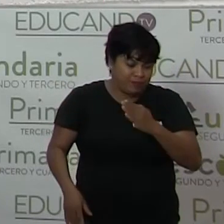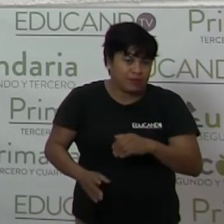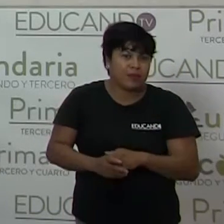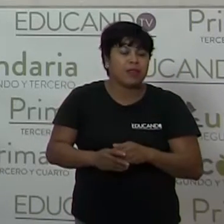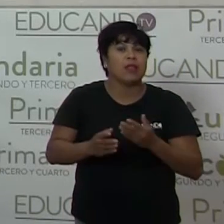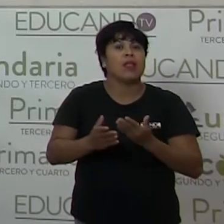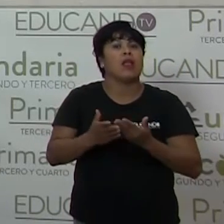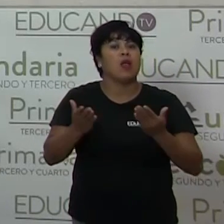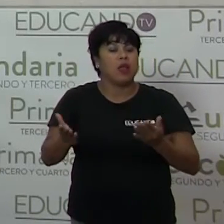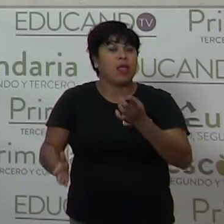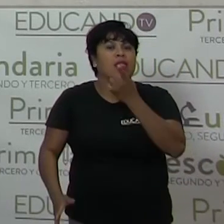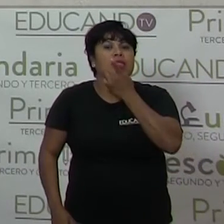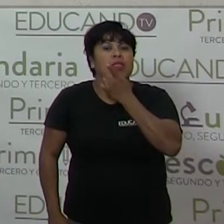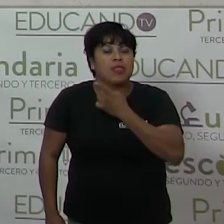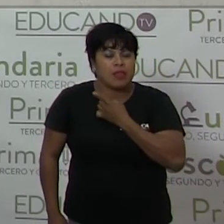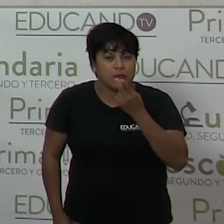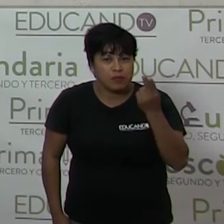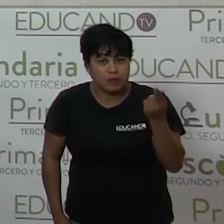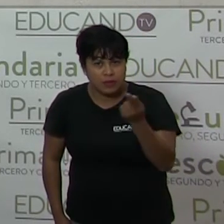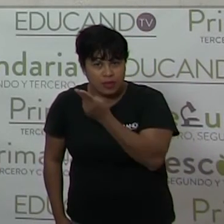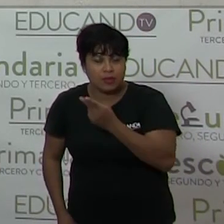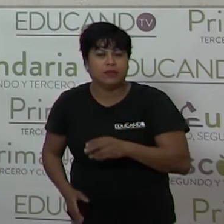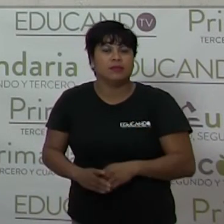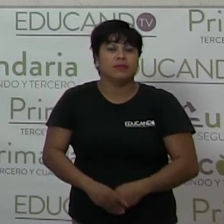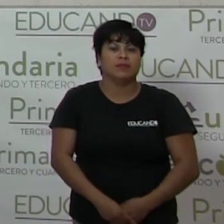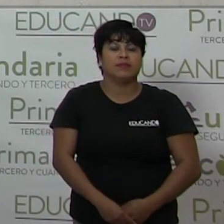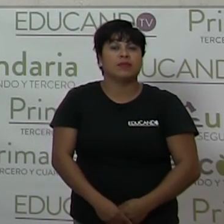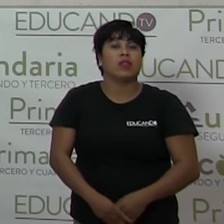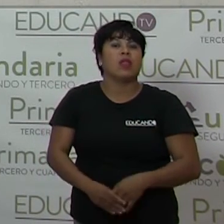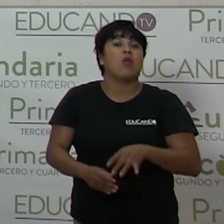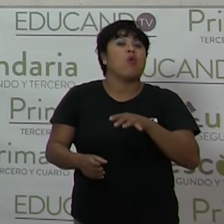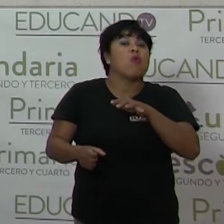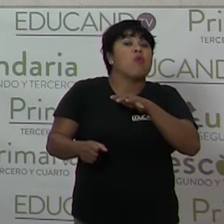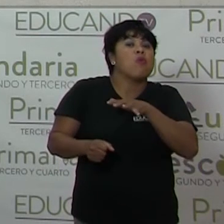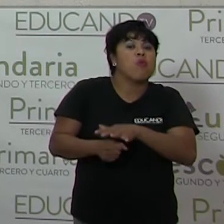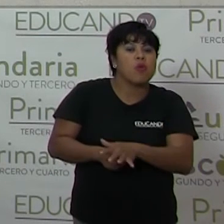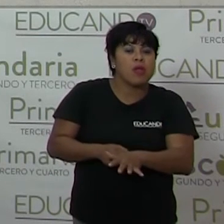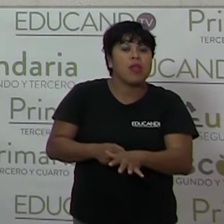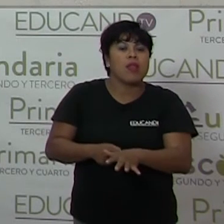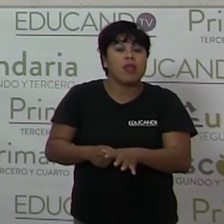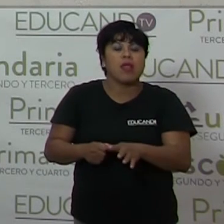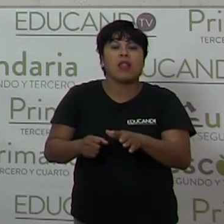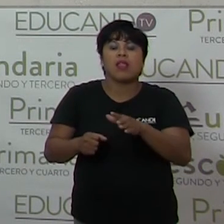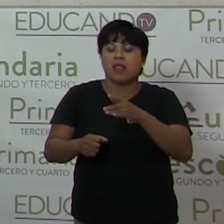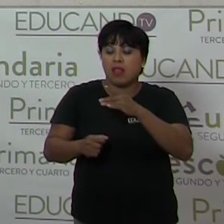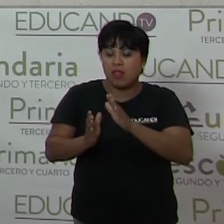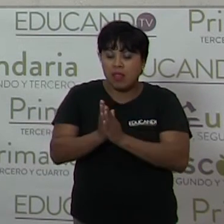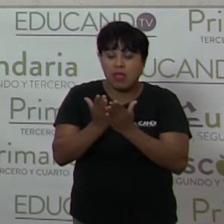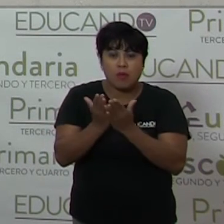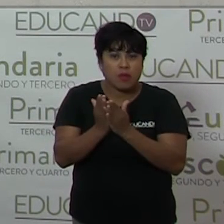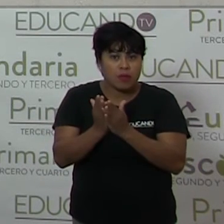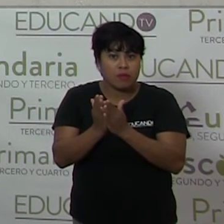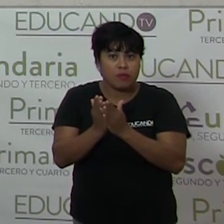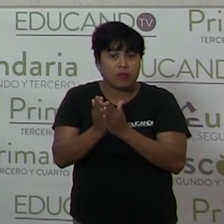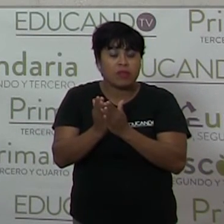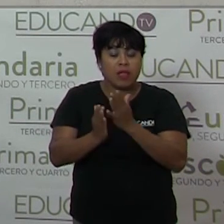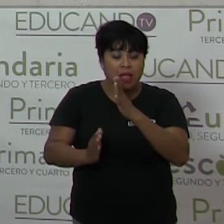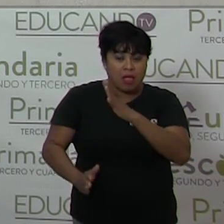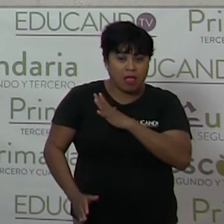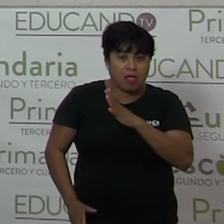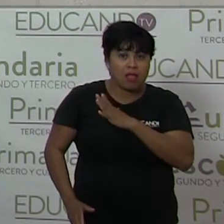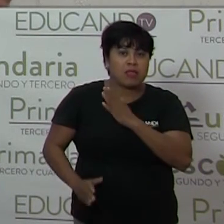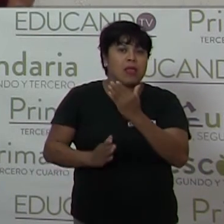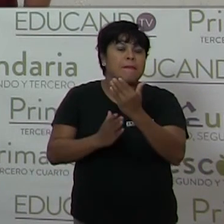ahora díganme ustedes de que tipo de libros tenemos